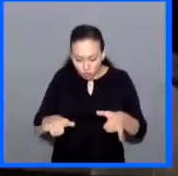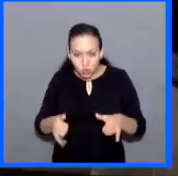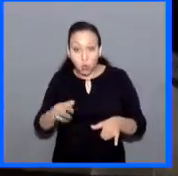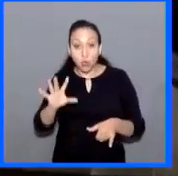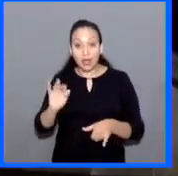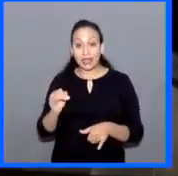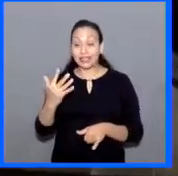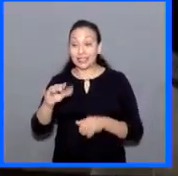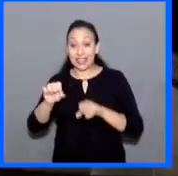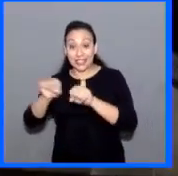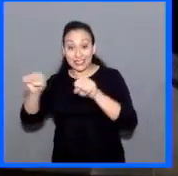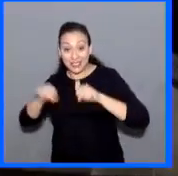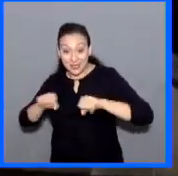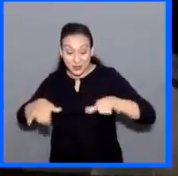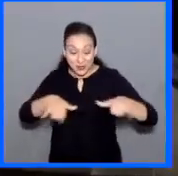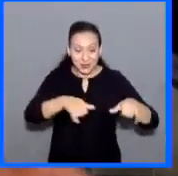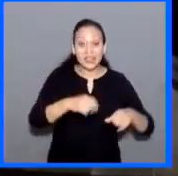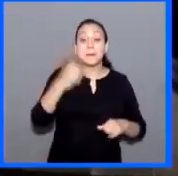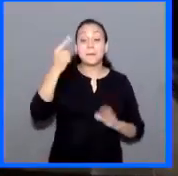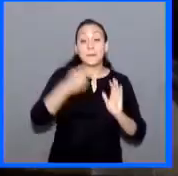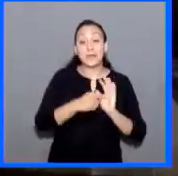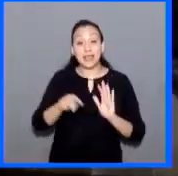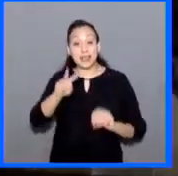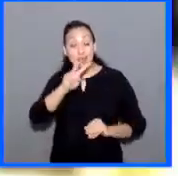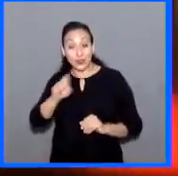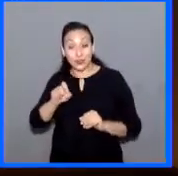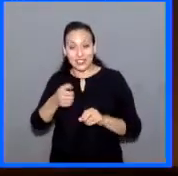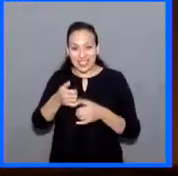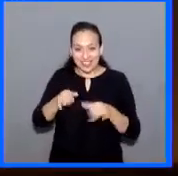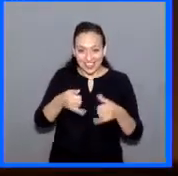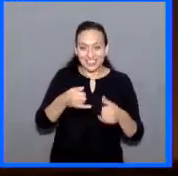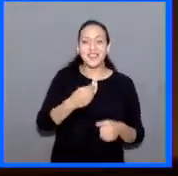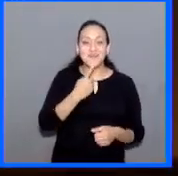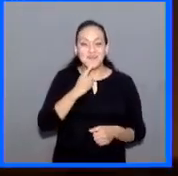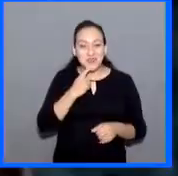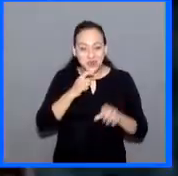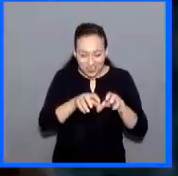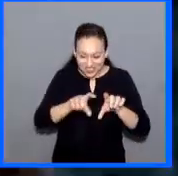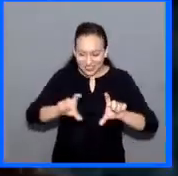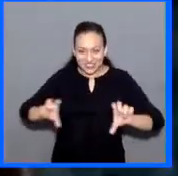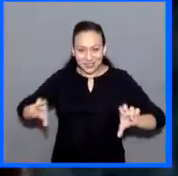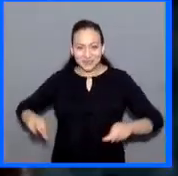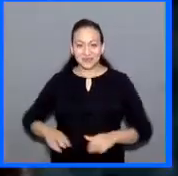de 2,200 piezas individuales de props.